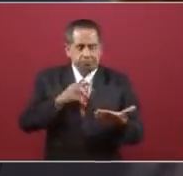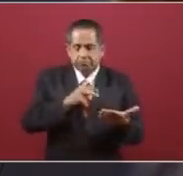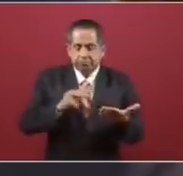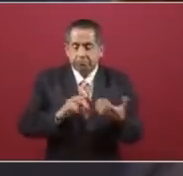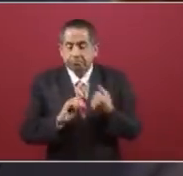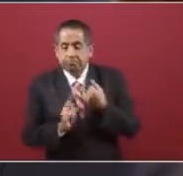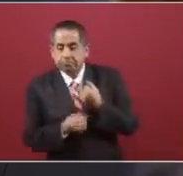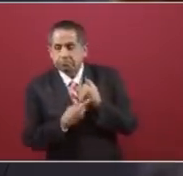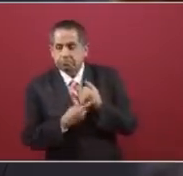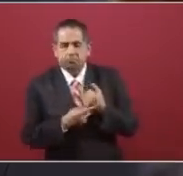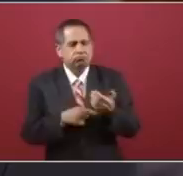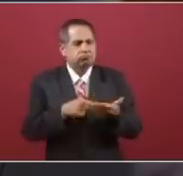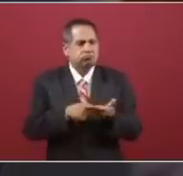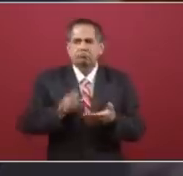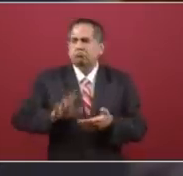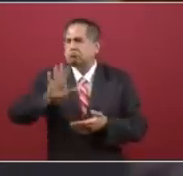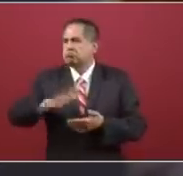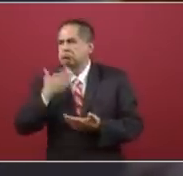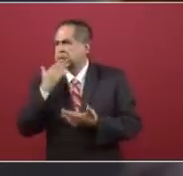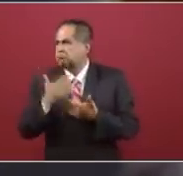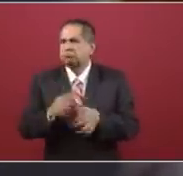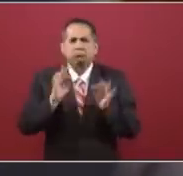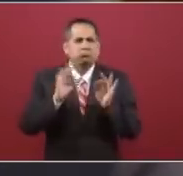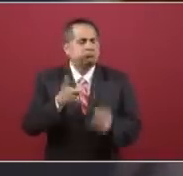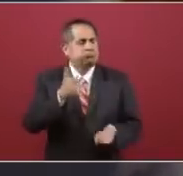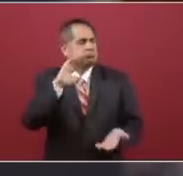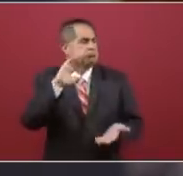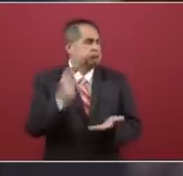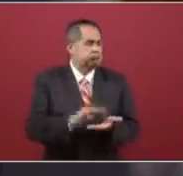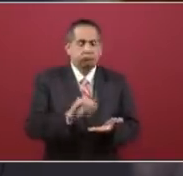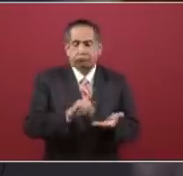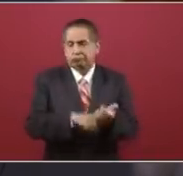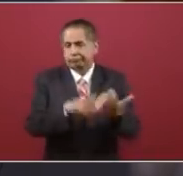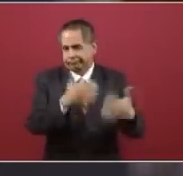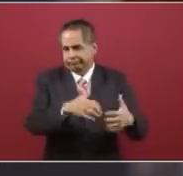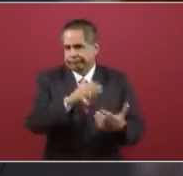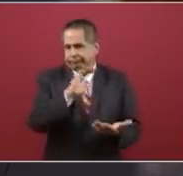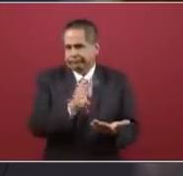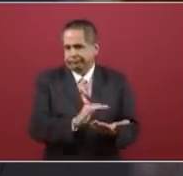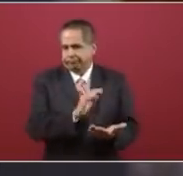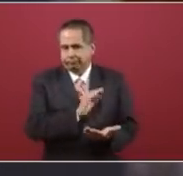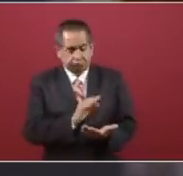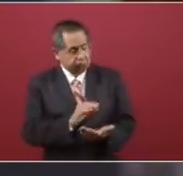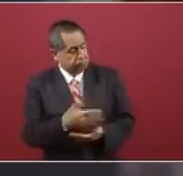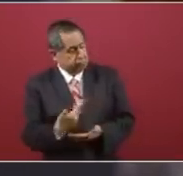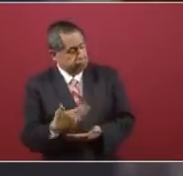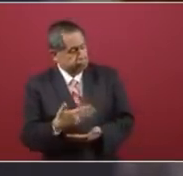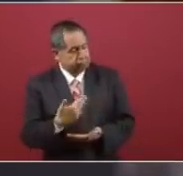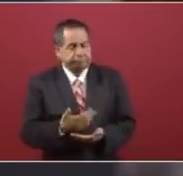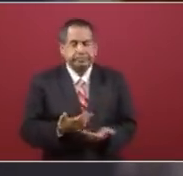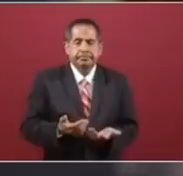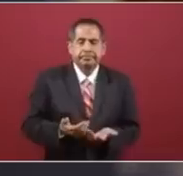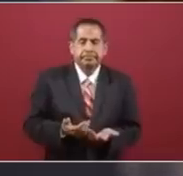aparentemente más baja sí, una empresa eh